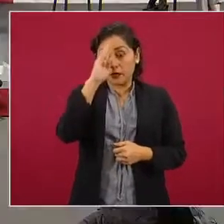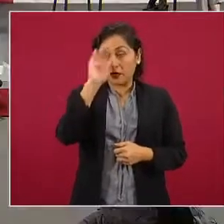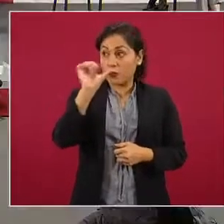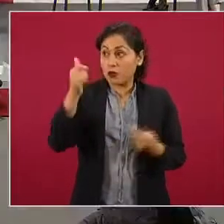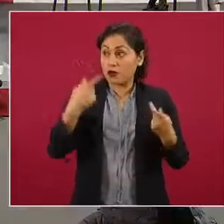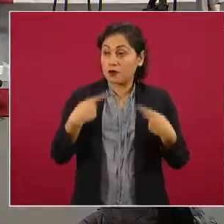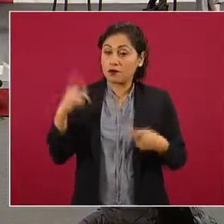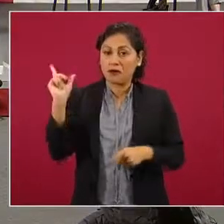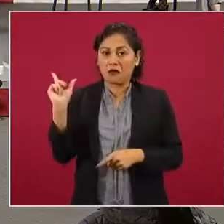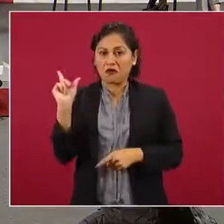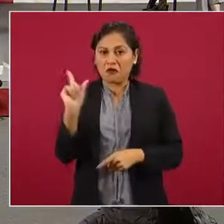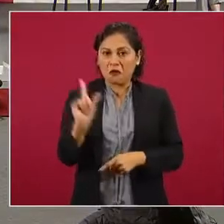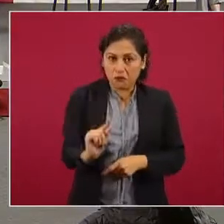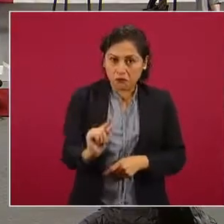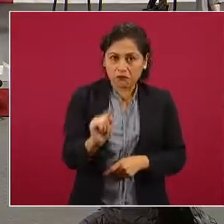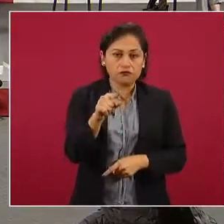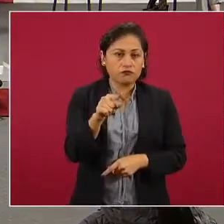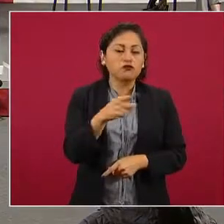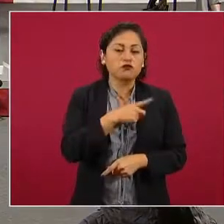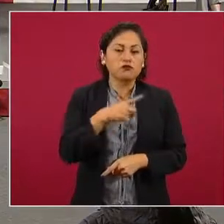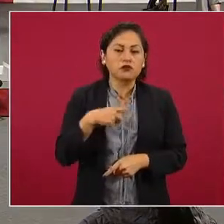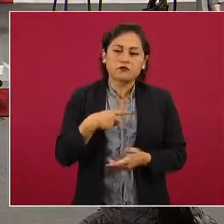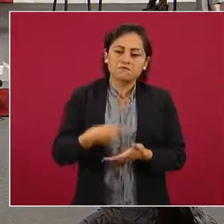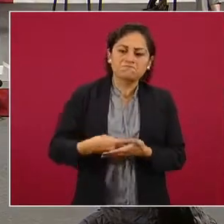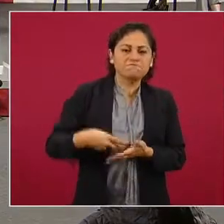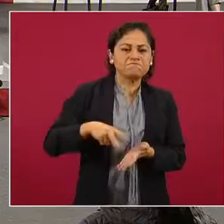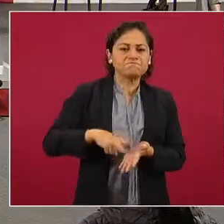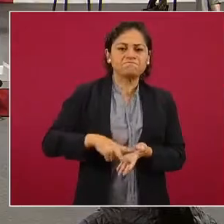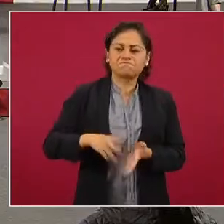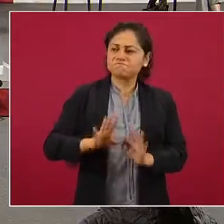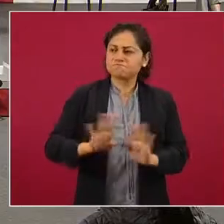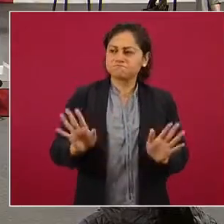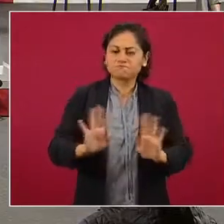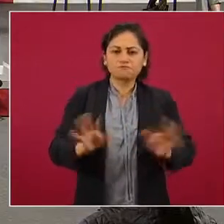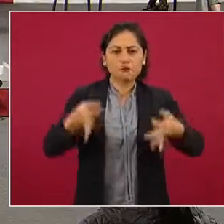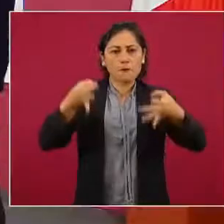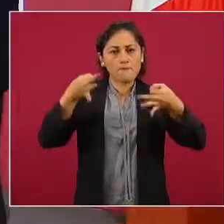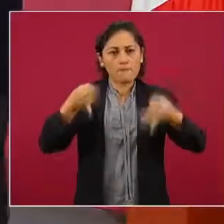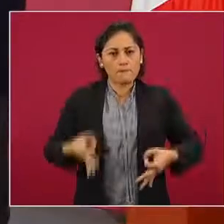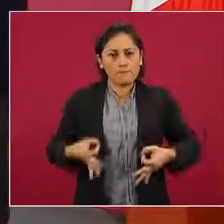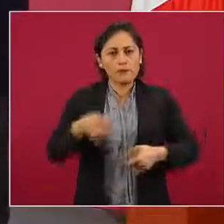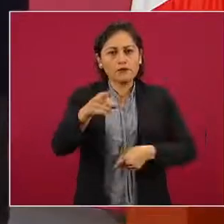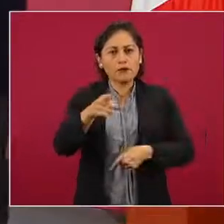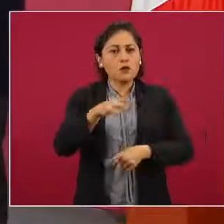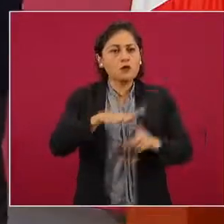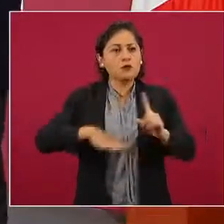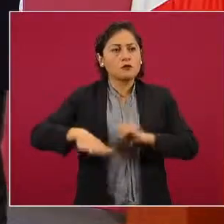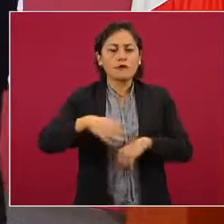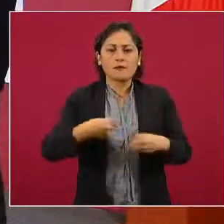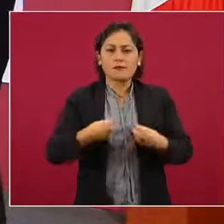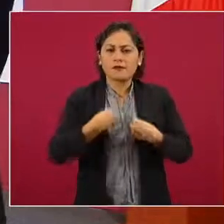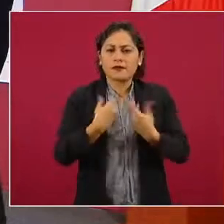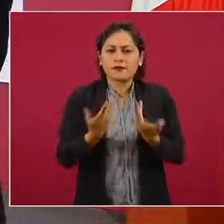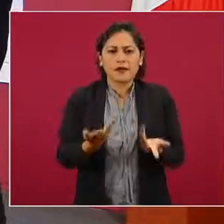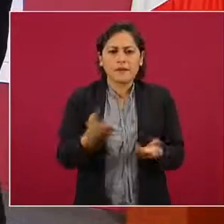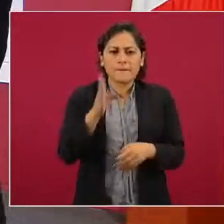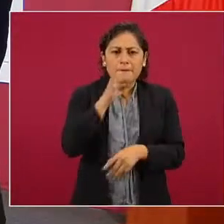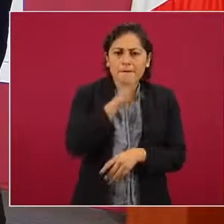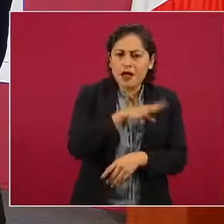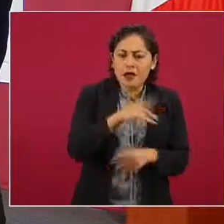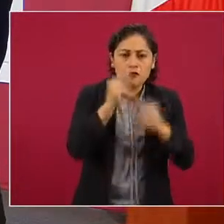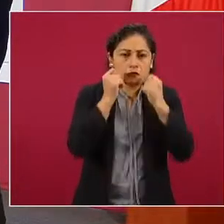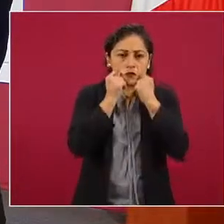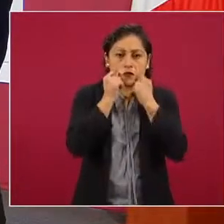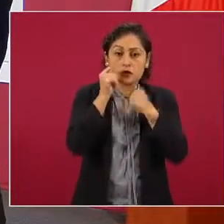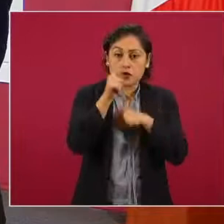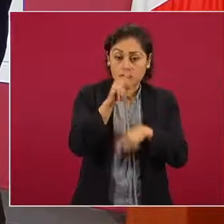Defiende tu dignidad, incluso en las peores condiciones, y respeta la dignidad de los otros,